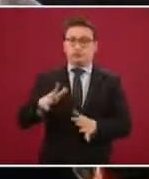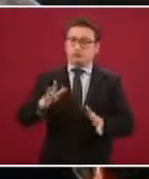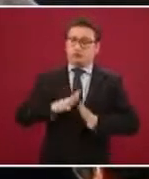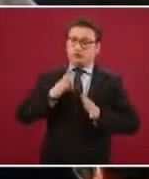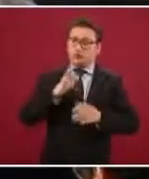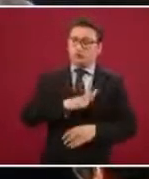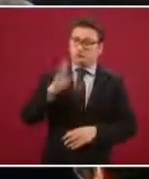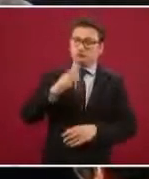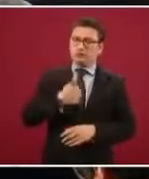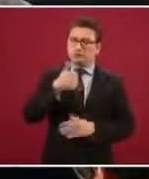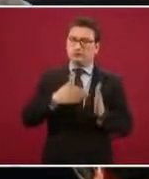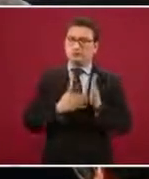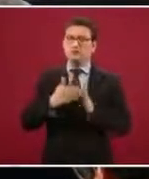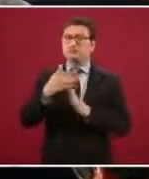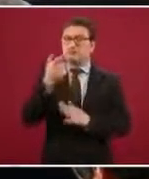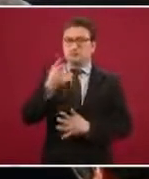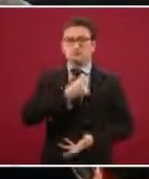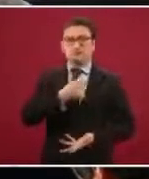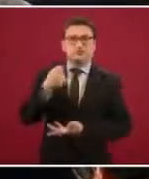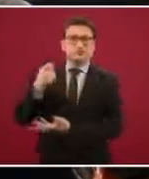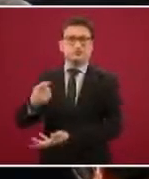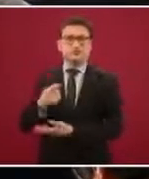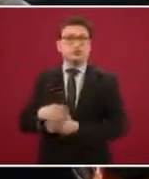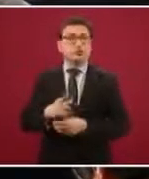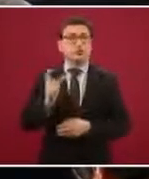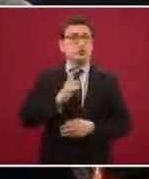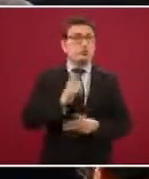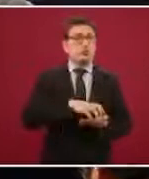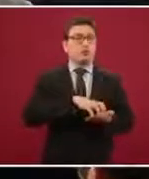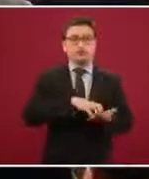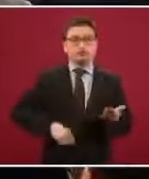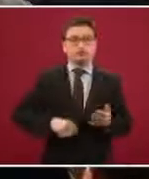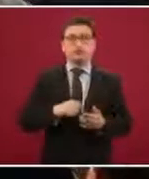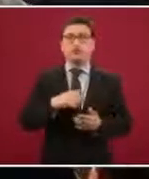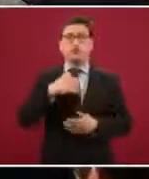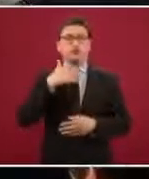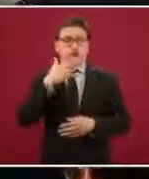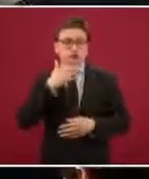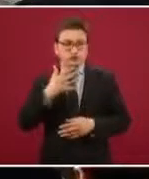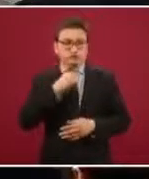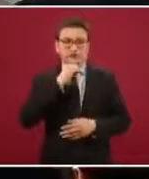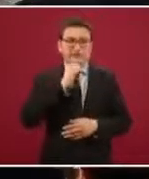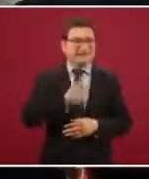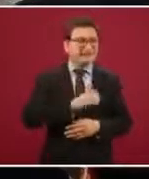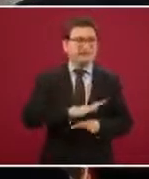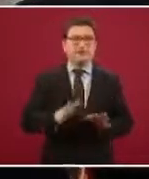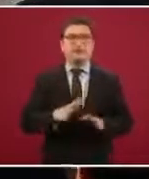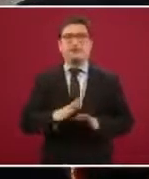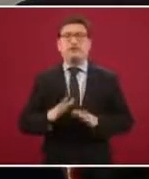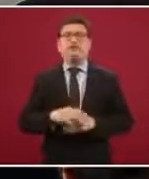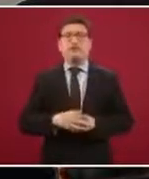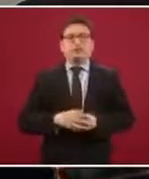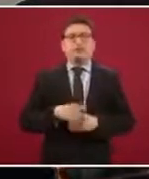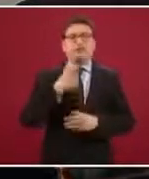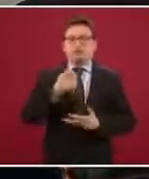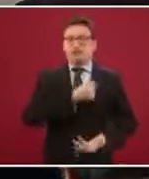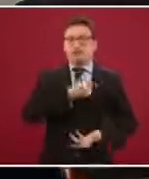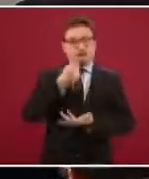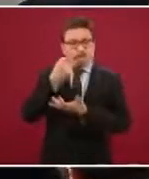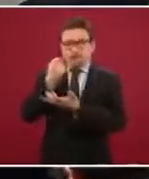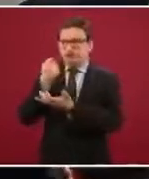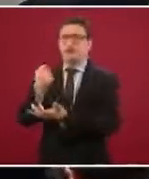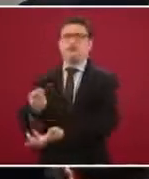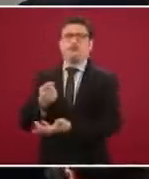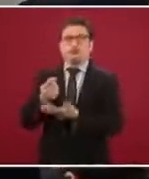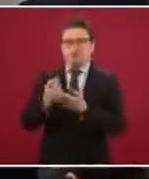como con 6 millones de pesos cuando no hay noches cuando no hay corrupción cuando los recursos incluso se